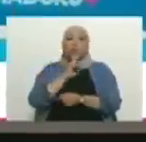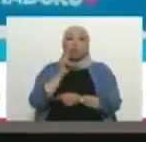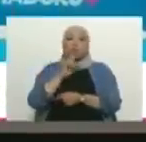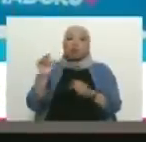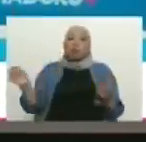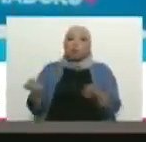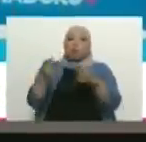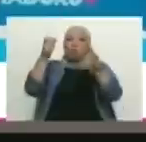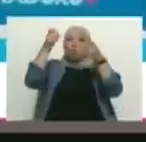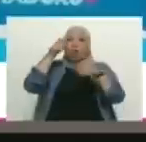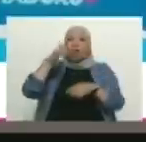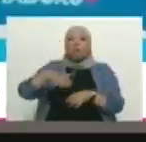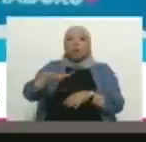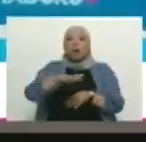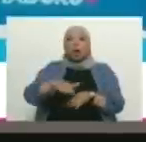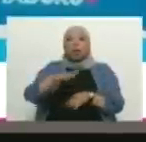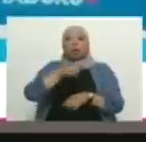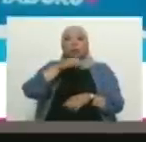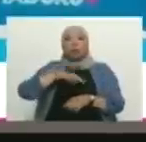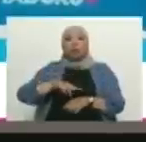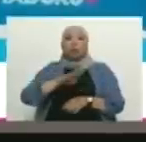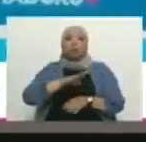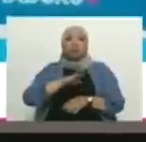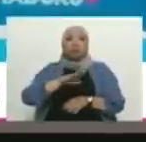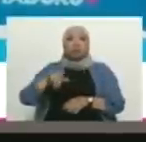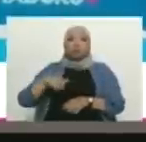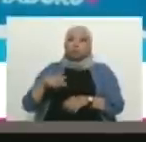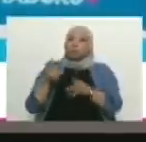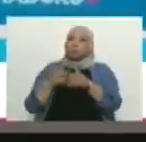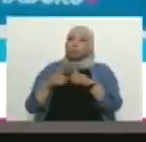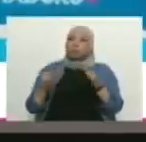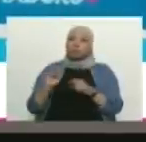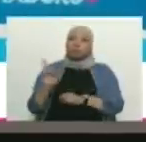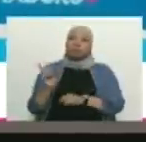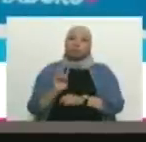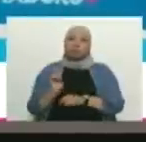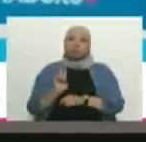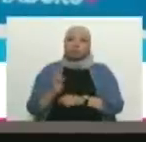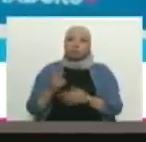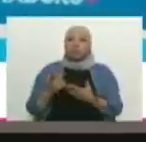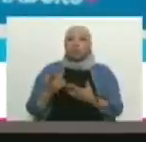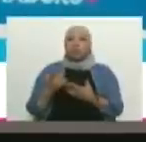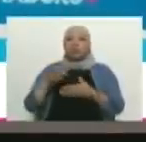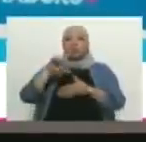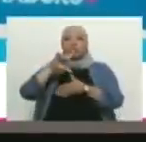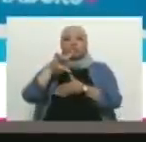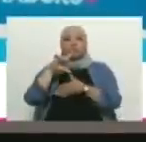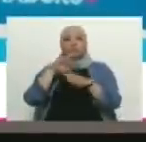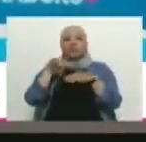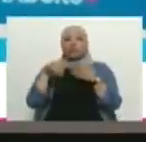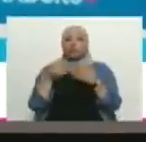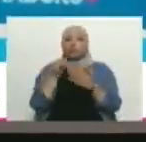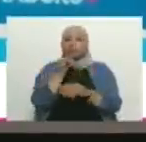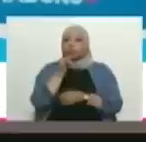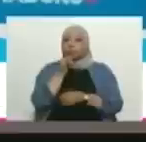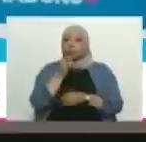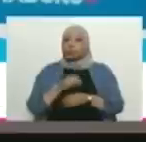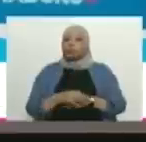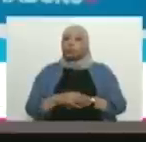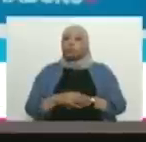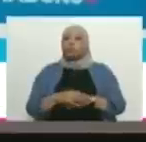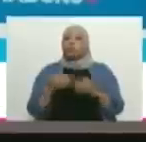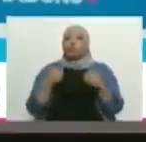pueblo, de amor a nuestra historia gloriosa de los libertadores, de las libertadoras del continente americano.